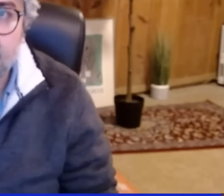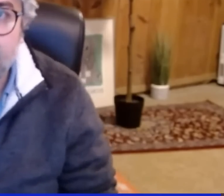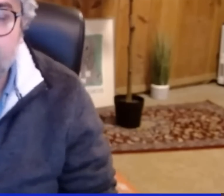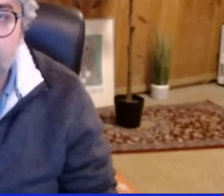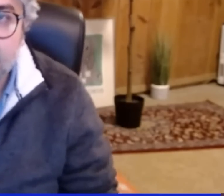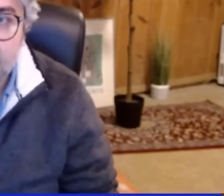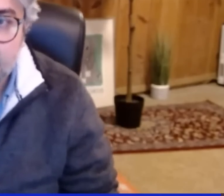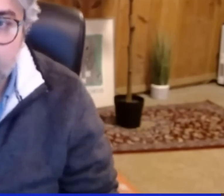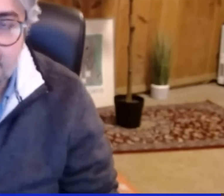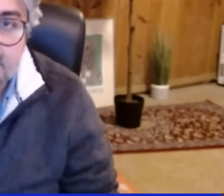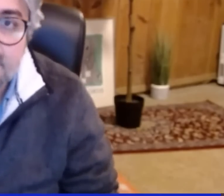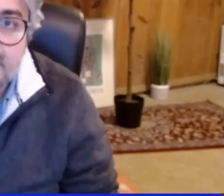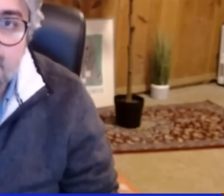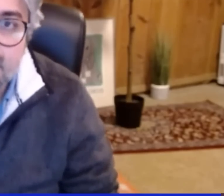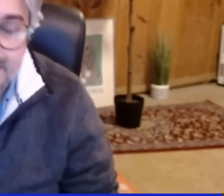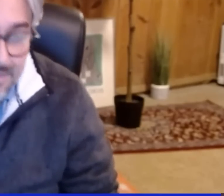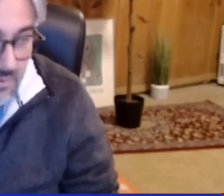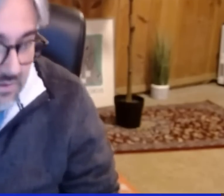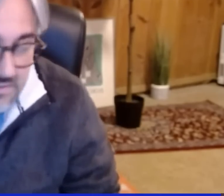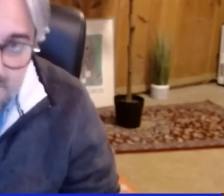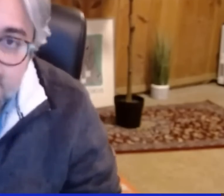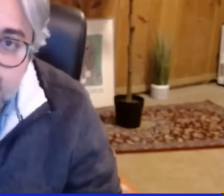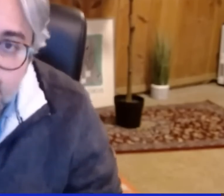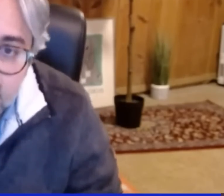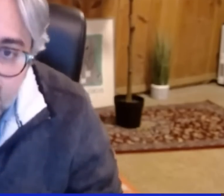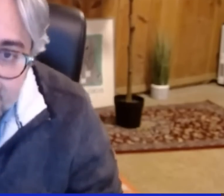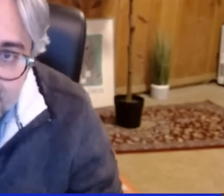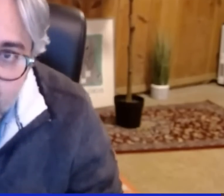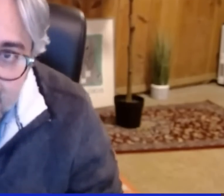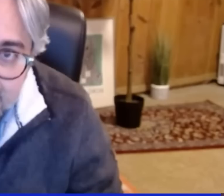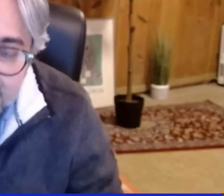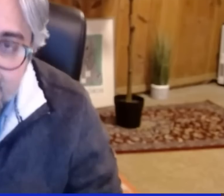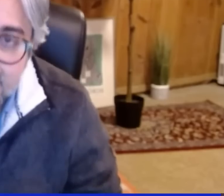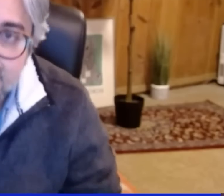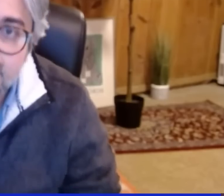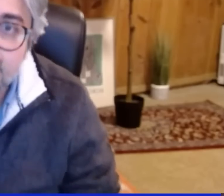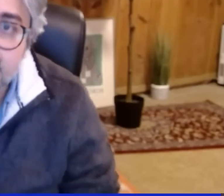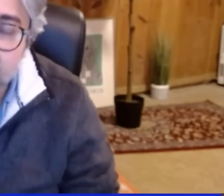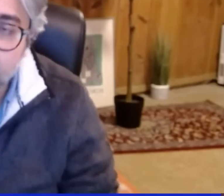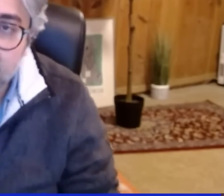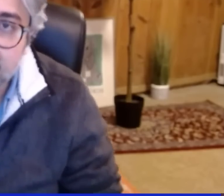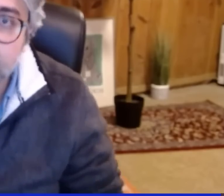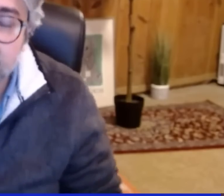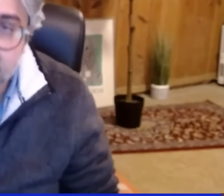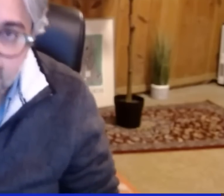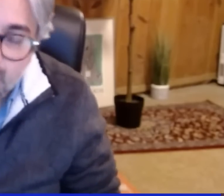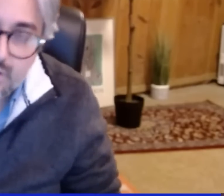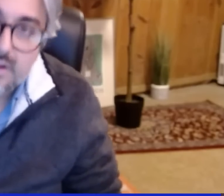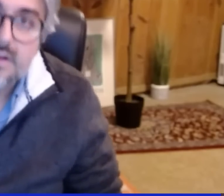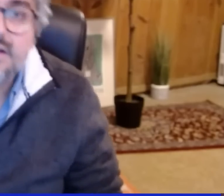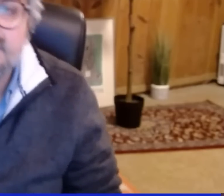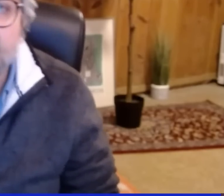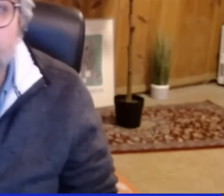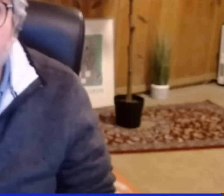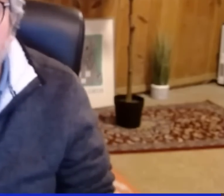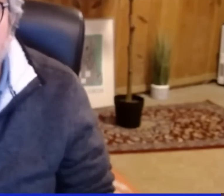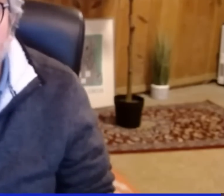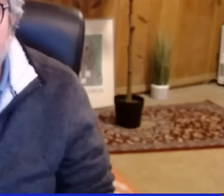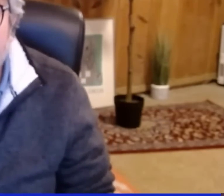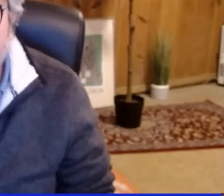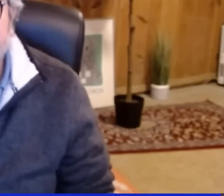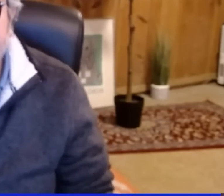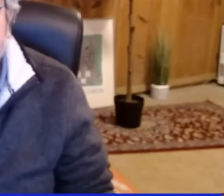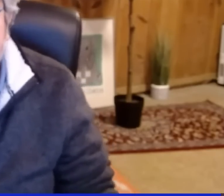por el desfalco de alrededor de 700 millones de dólares. Un caso que ya se presentó en una corte